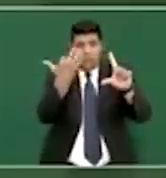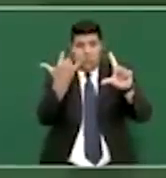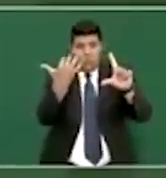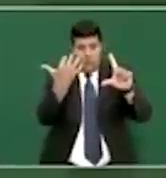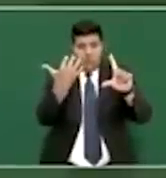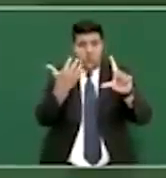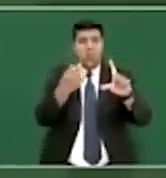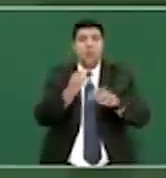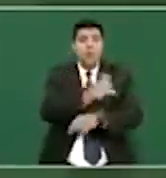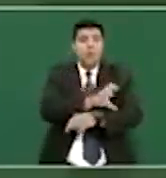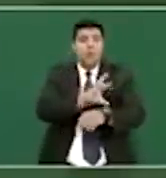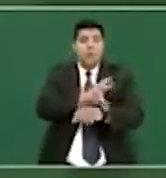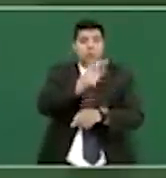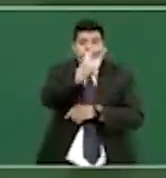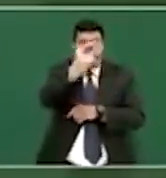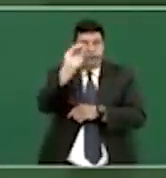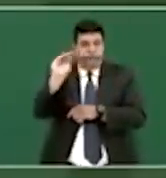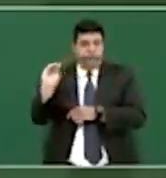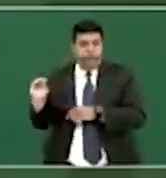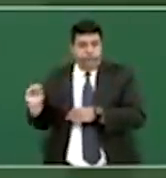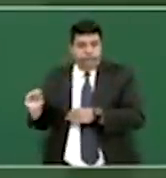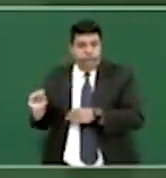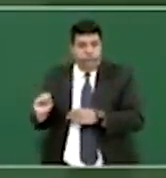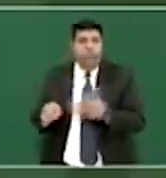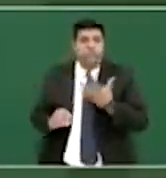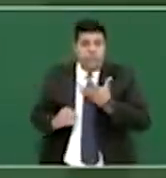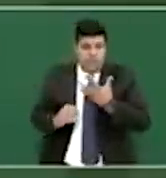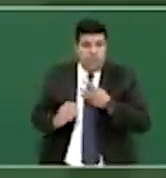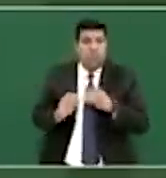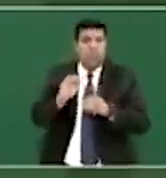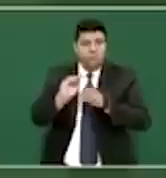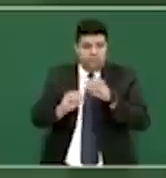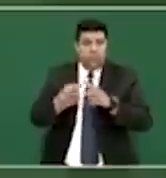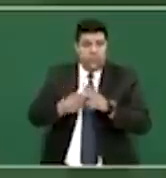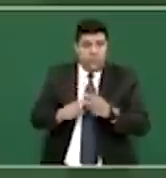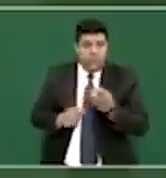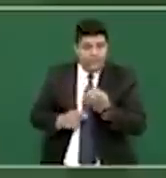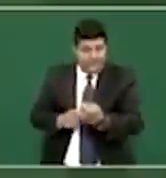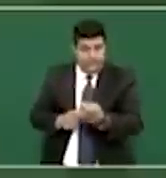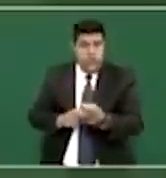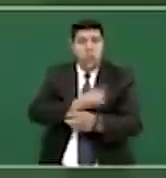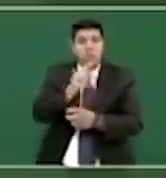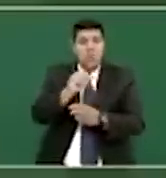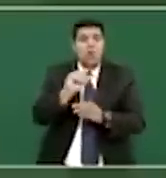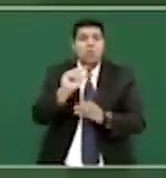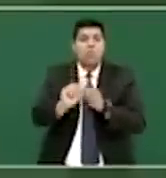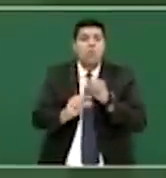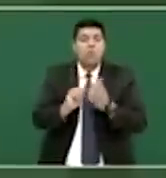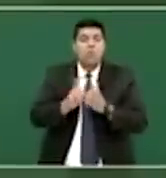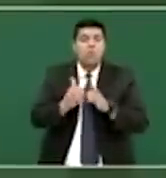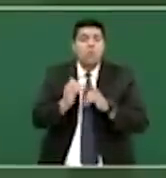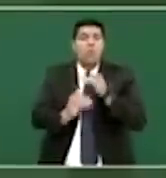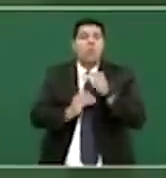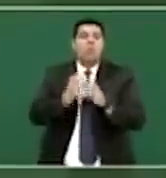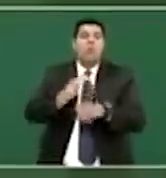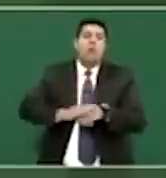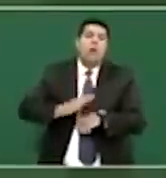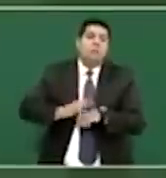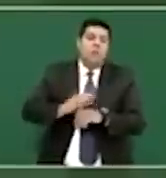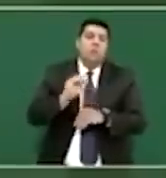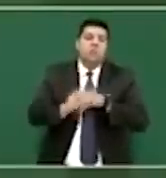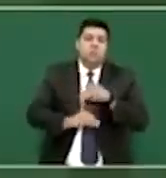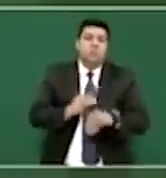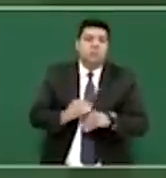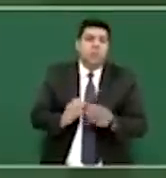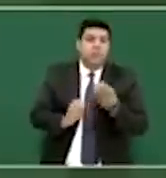elementos que ya están a disposición, que legalmente pueden hacer labores